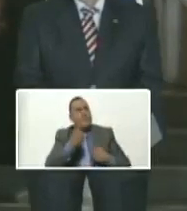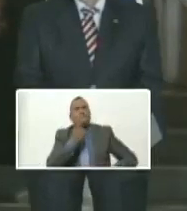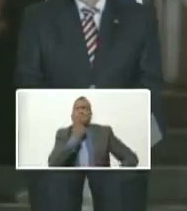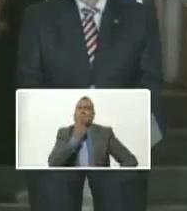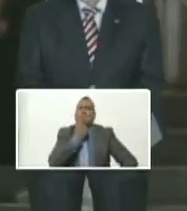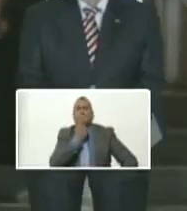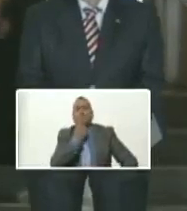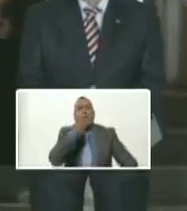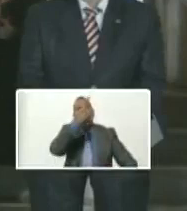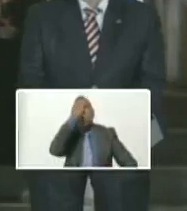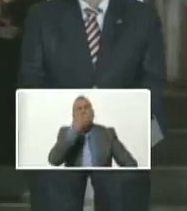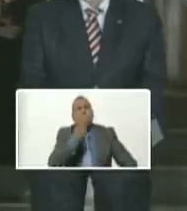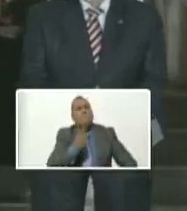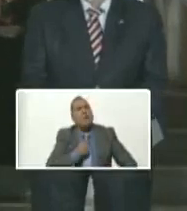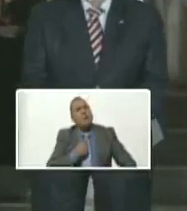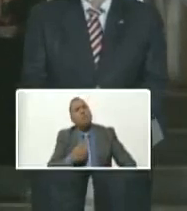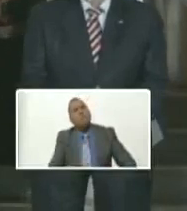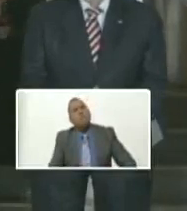hay que preguntarse.